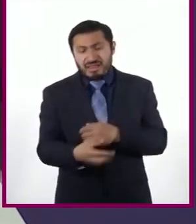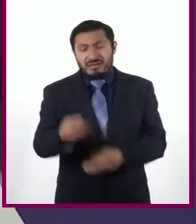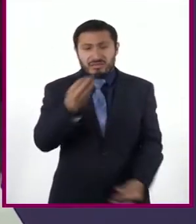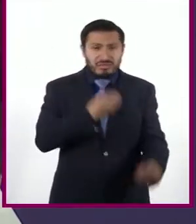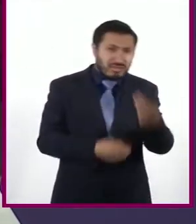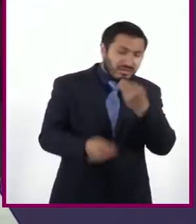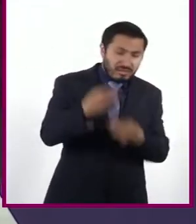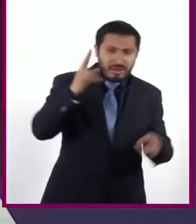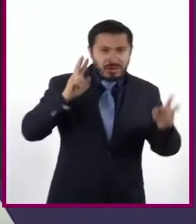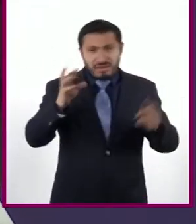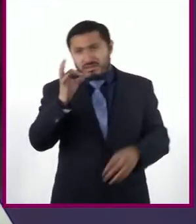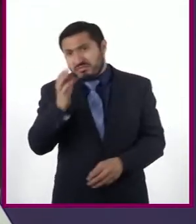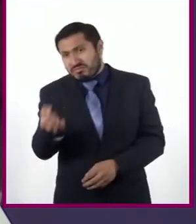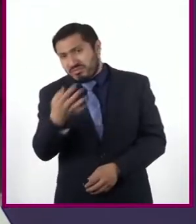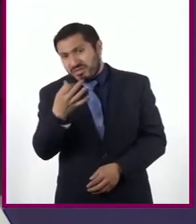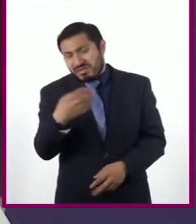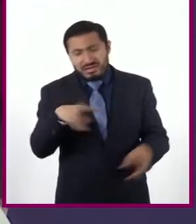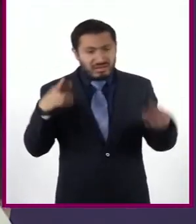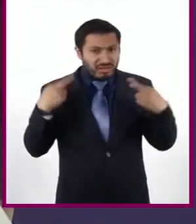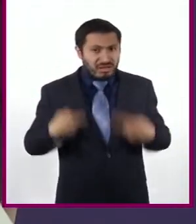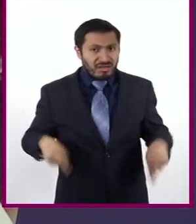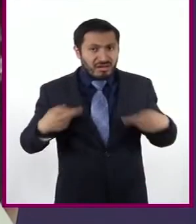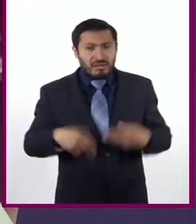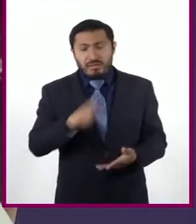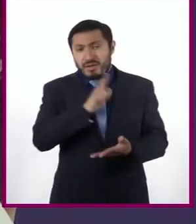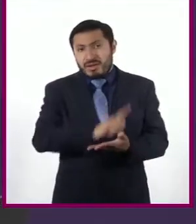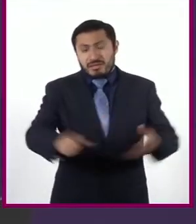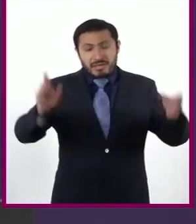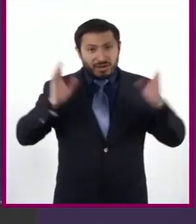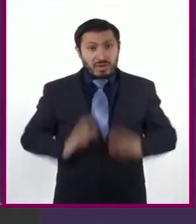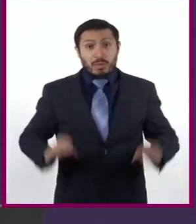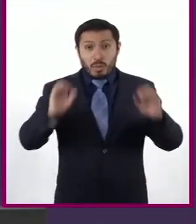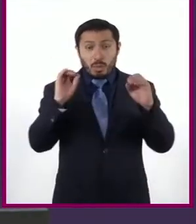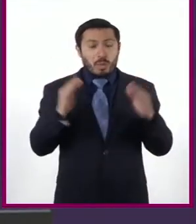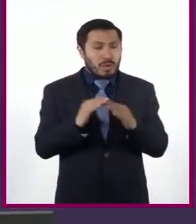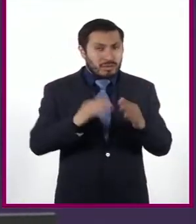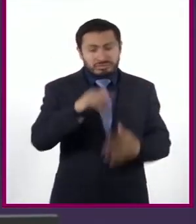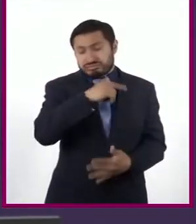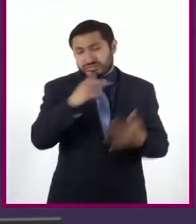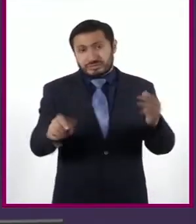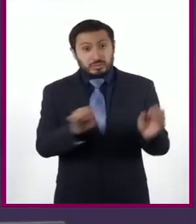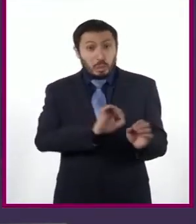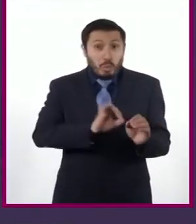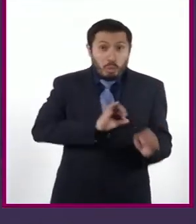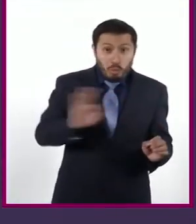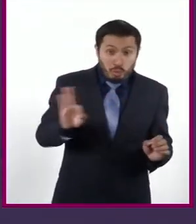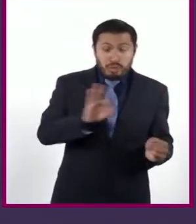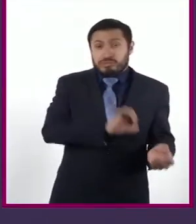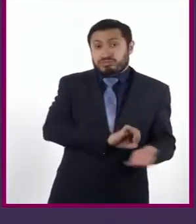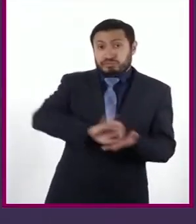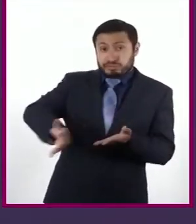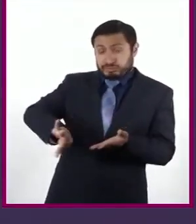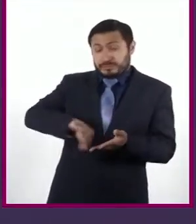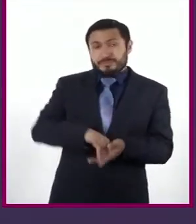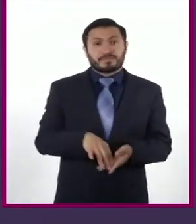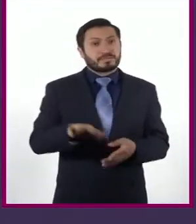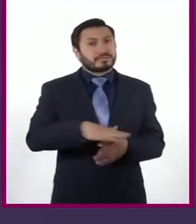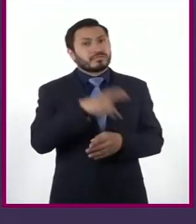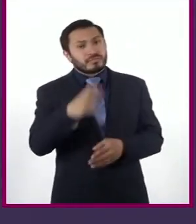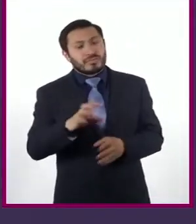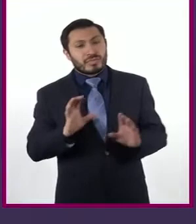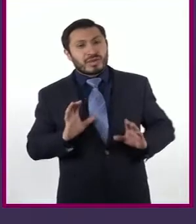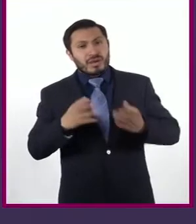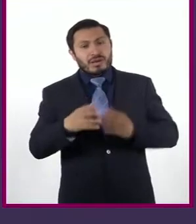medicina, vestimenta, limpieza corporal o vivienda. Por esta razón, los pueblos indígenas y las comunidades